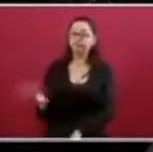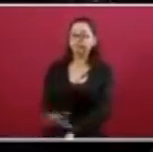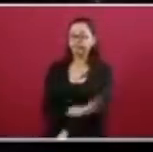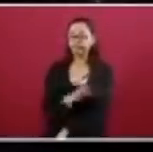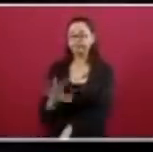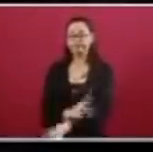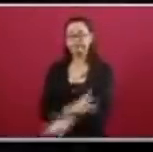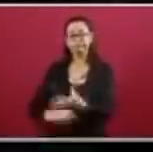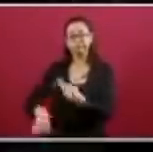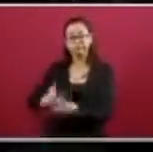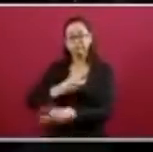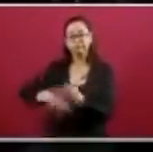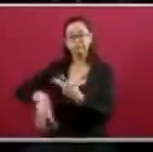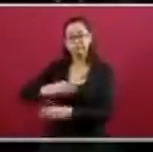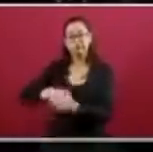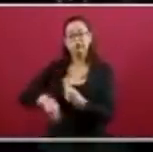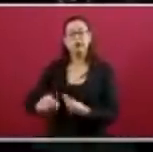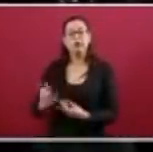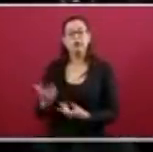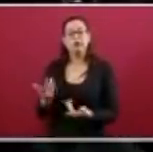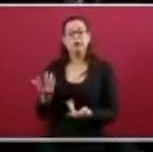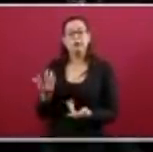para